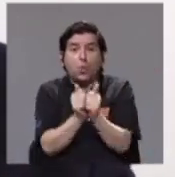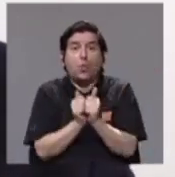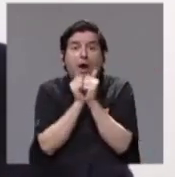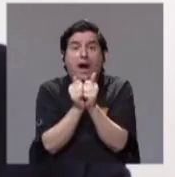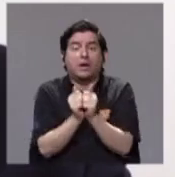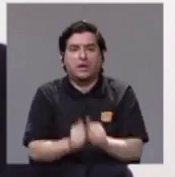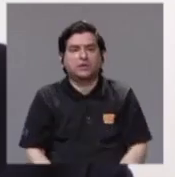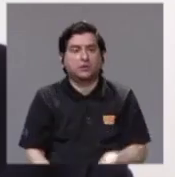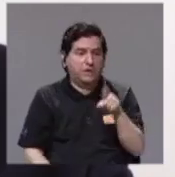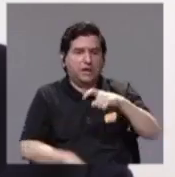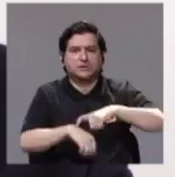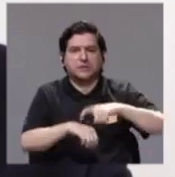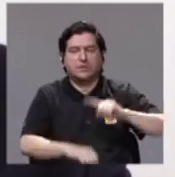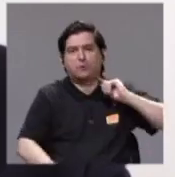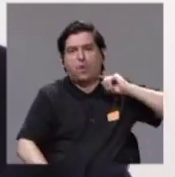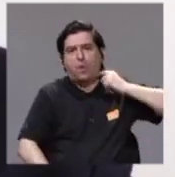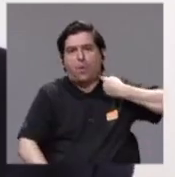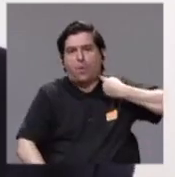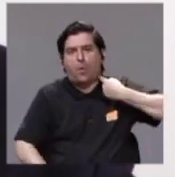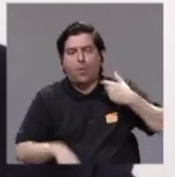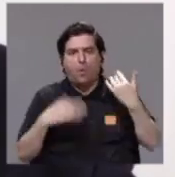costa una fortuna en la época.